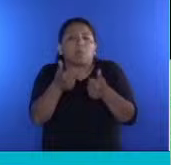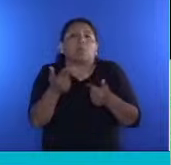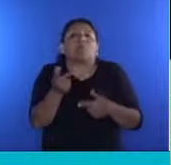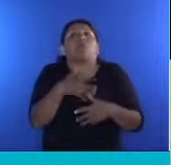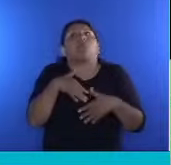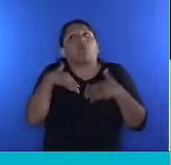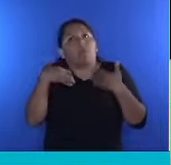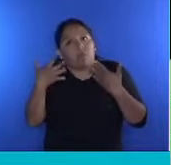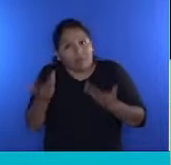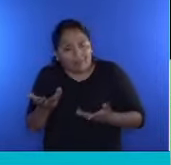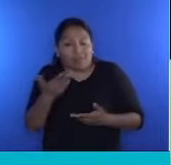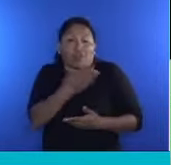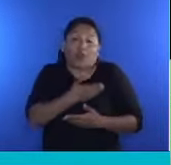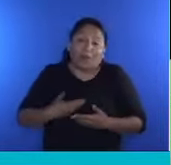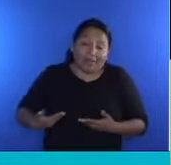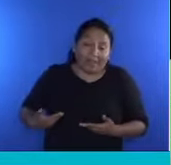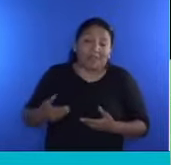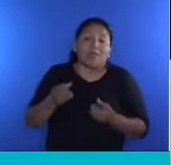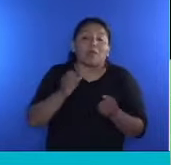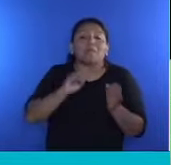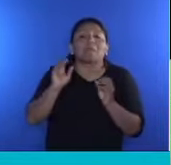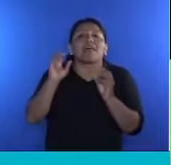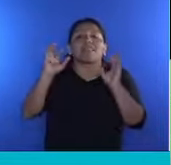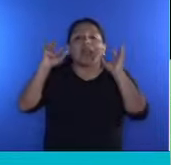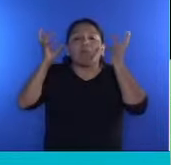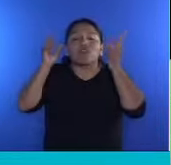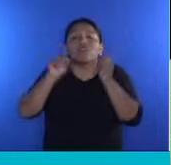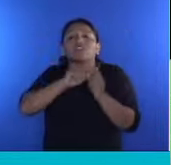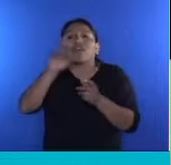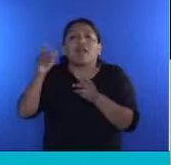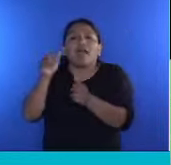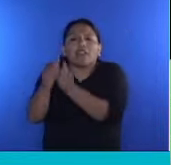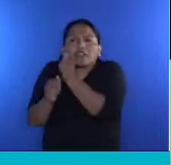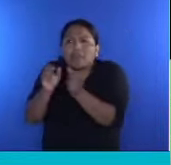el gobernador patrulleros a la ciudad de Rosario.